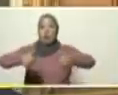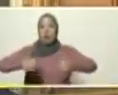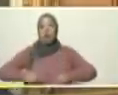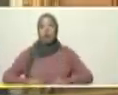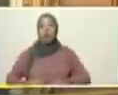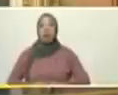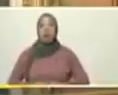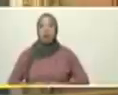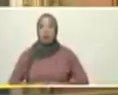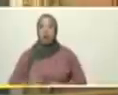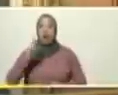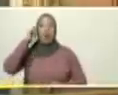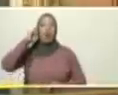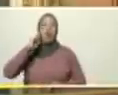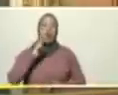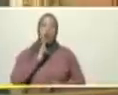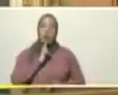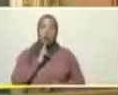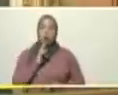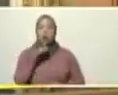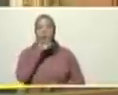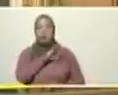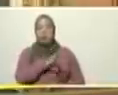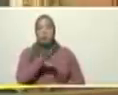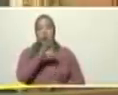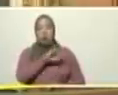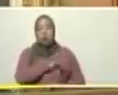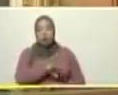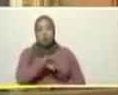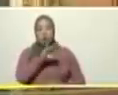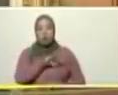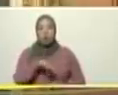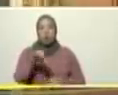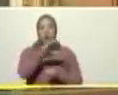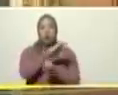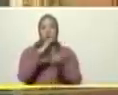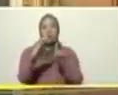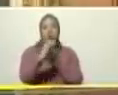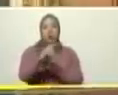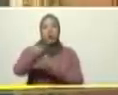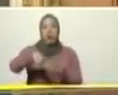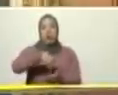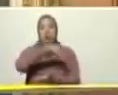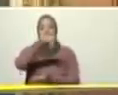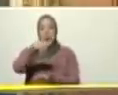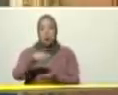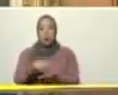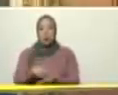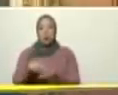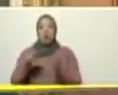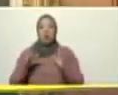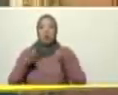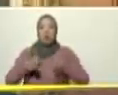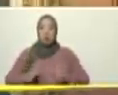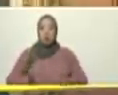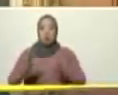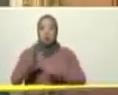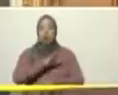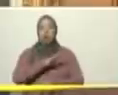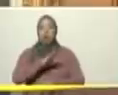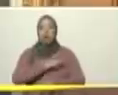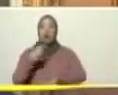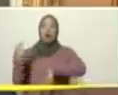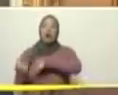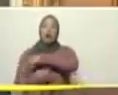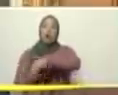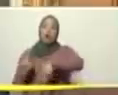del bolivarianismo, el renacimiento de la cultura nacional, el renacimiento de la propia